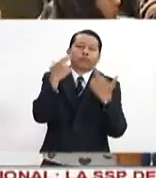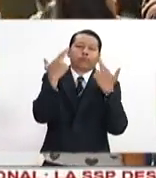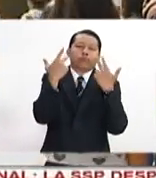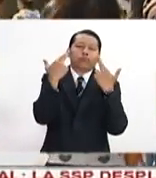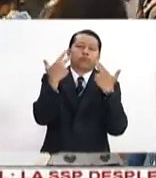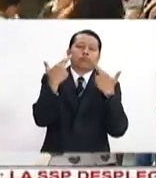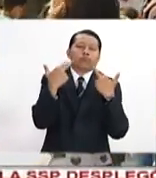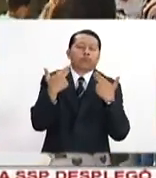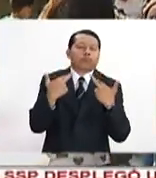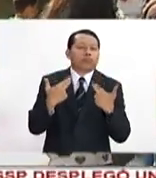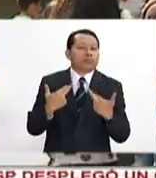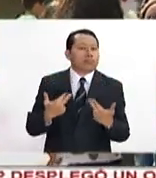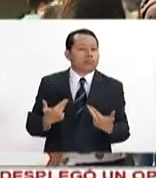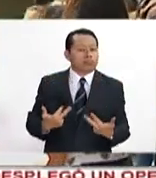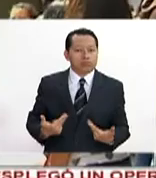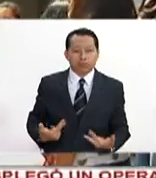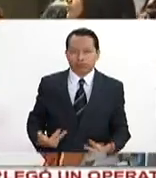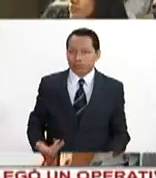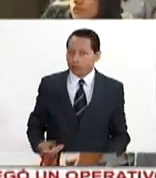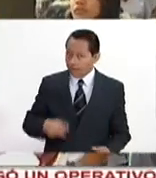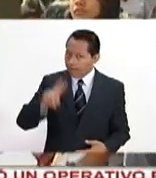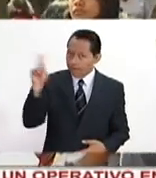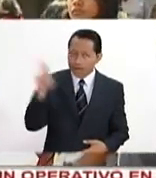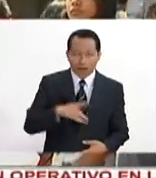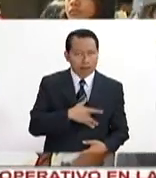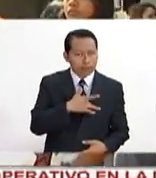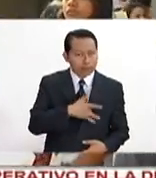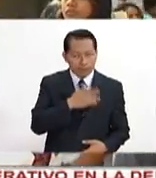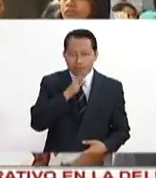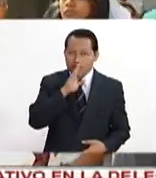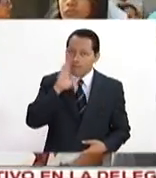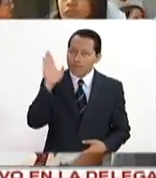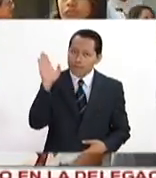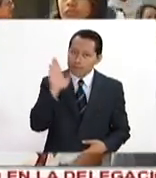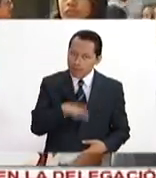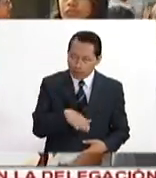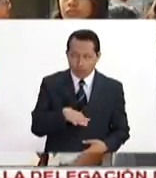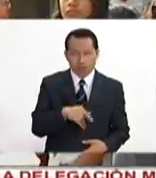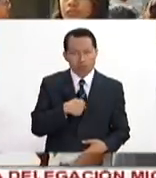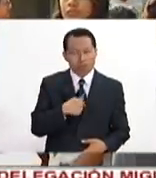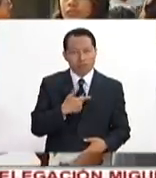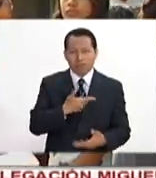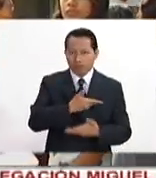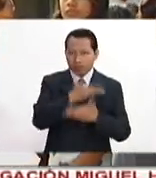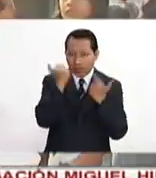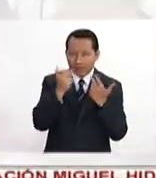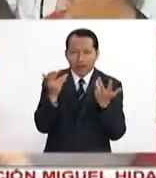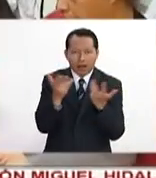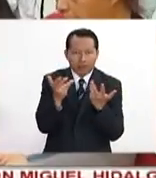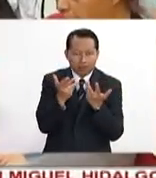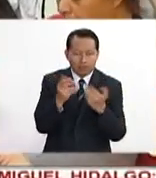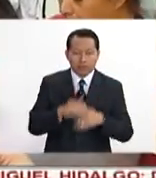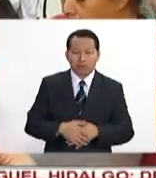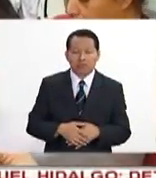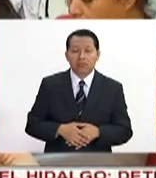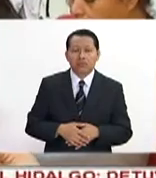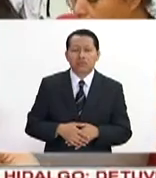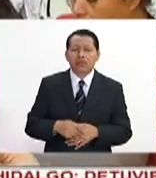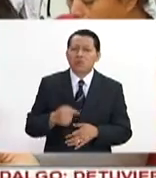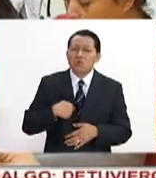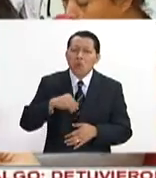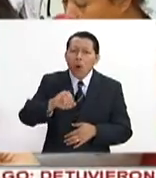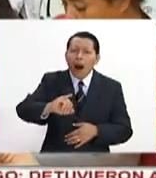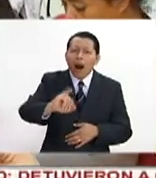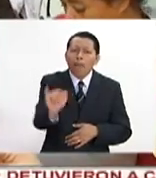horrible. Se te va la autoestima hasta abajo y no sabes qué hacer. De la desesperación. Nunca tuve una